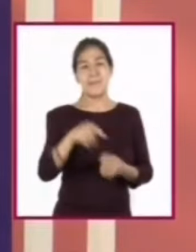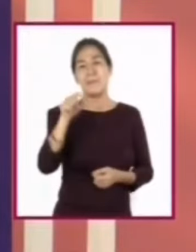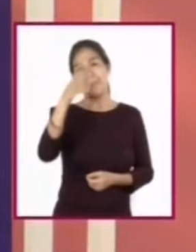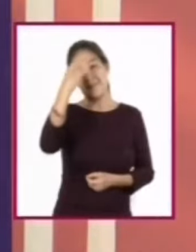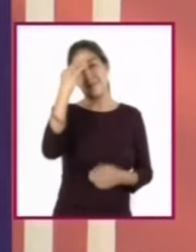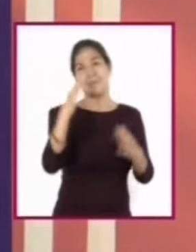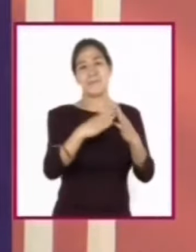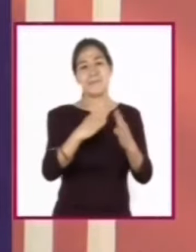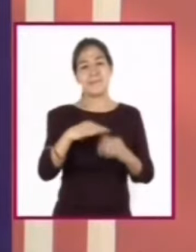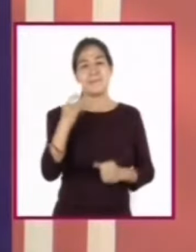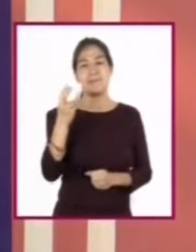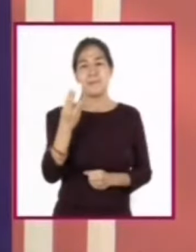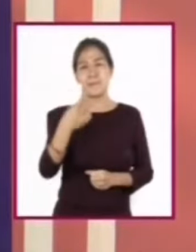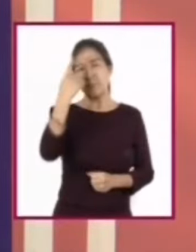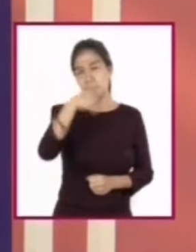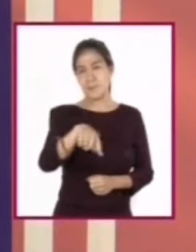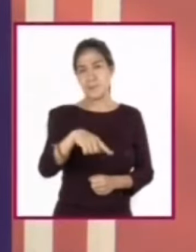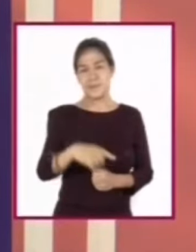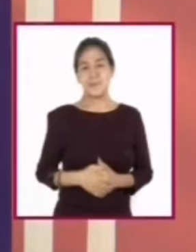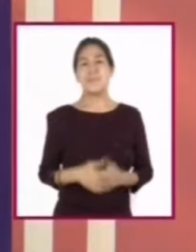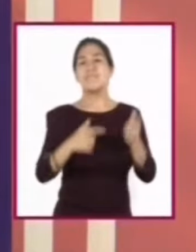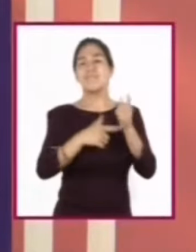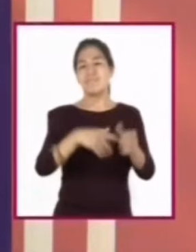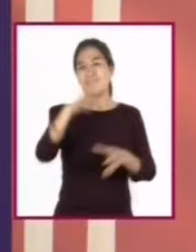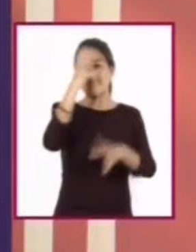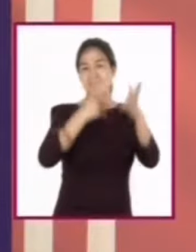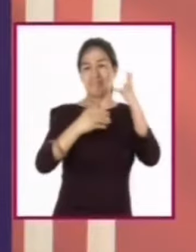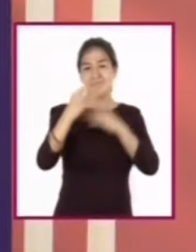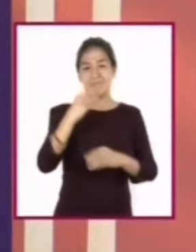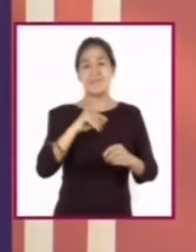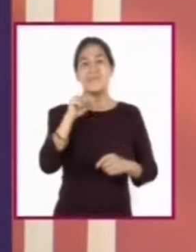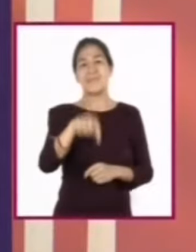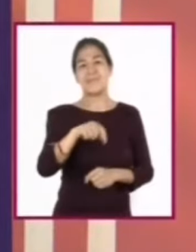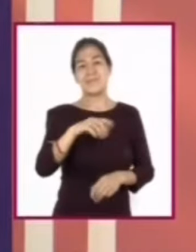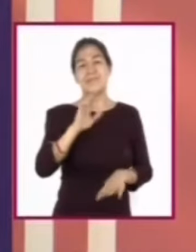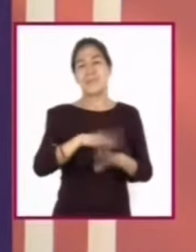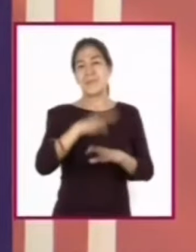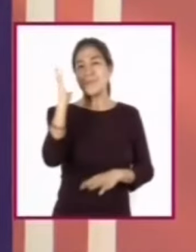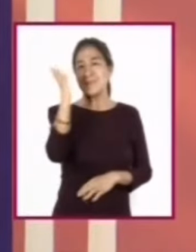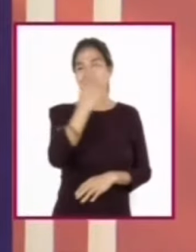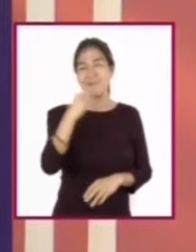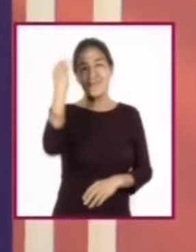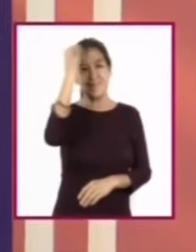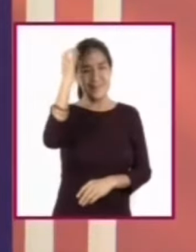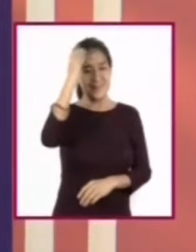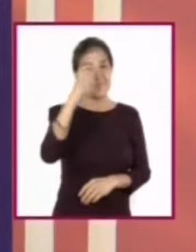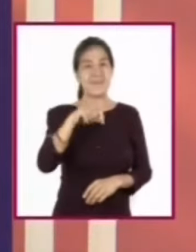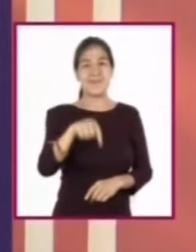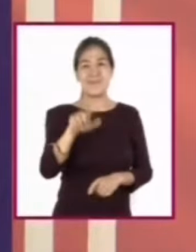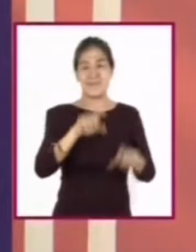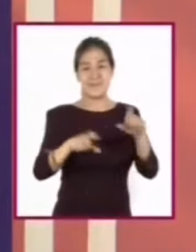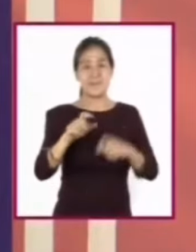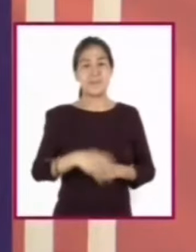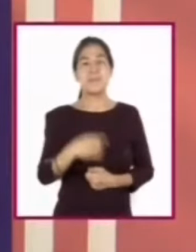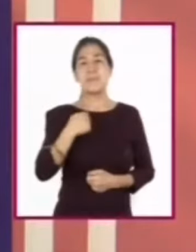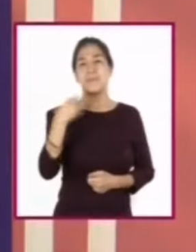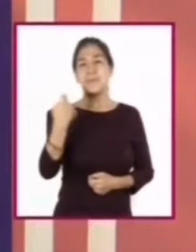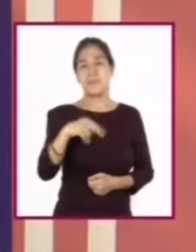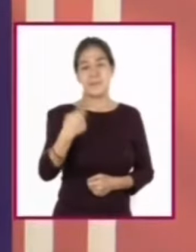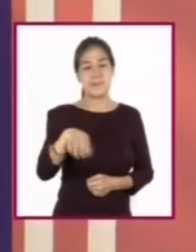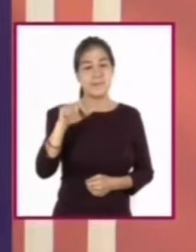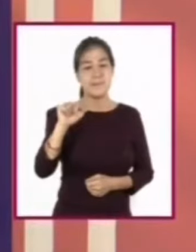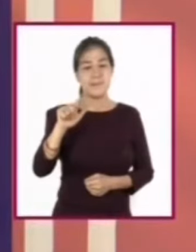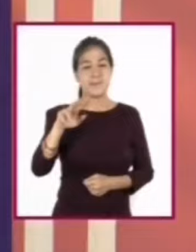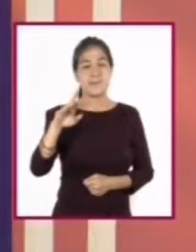Casa 3 para seguir descubriendo y aprendiendo juntos el maravilloso mundo de la ciencia. Mi nombre es Álvaro Fernando Calderón